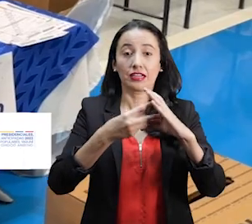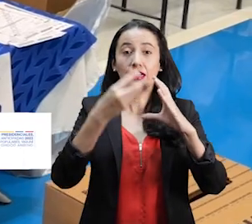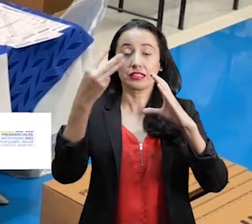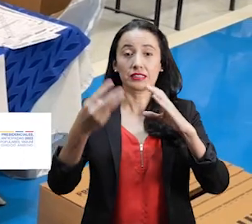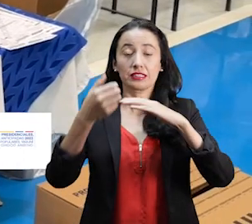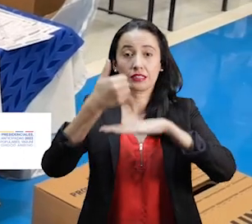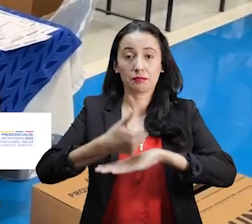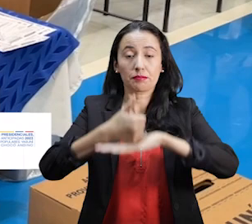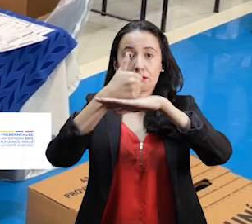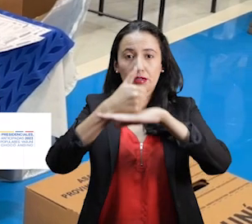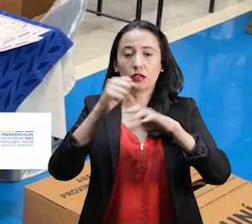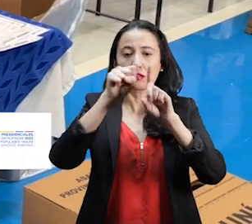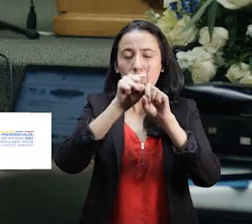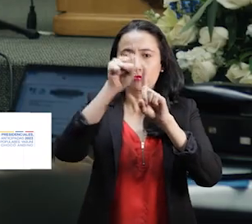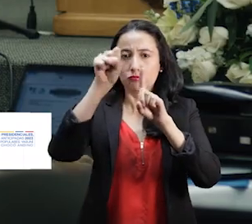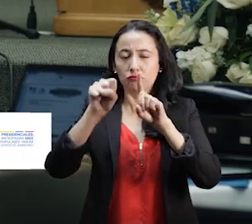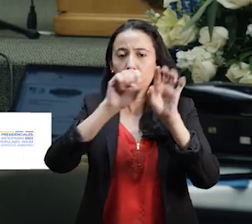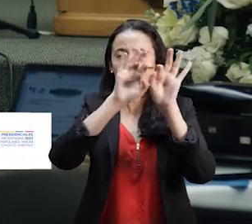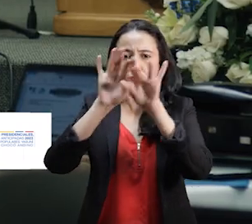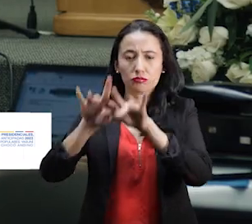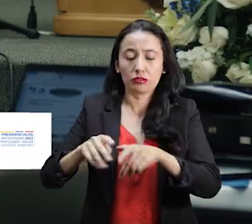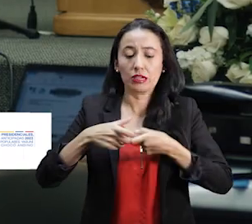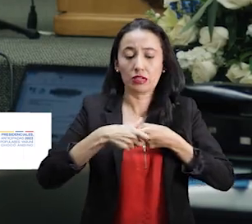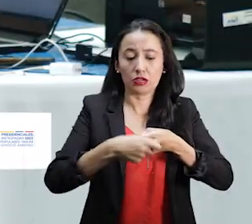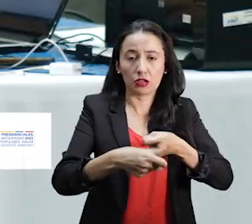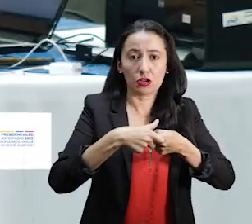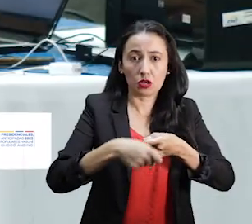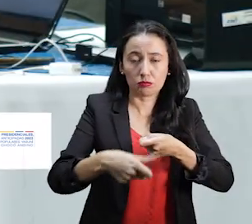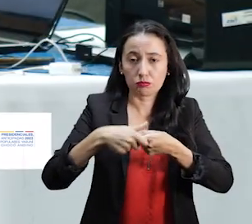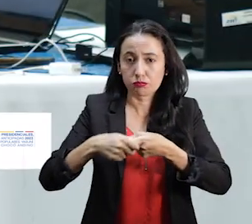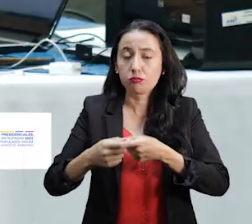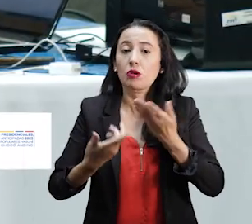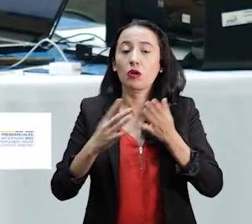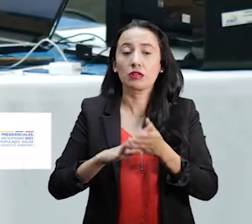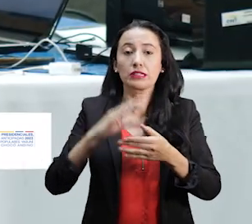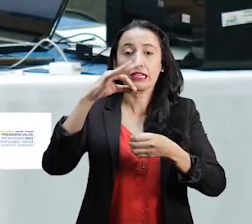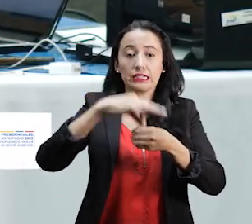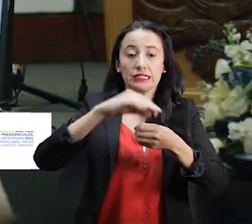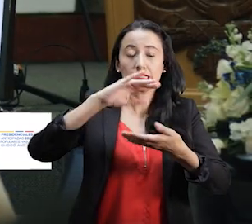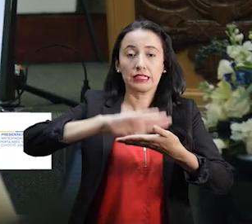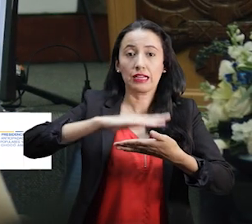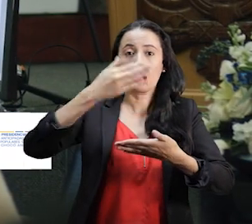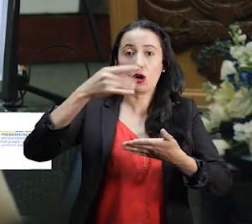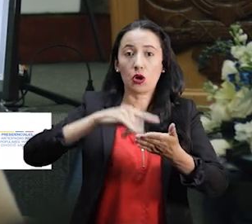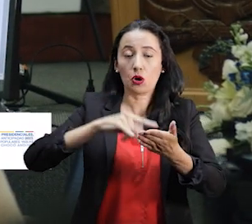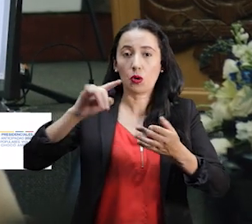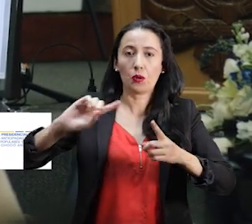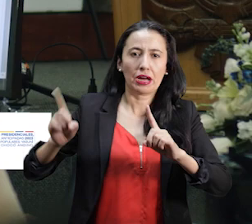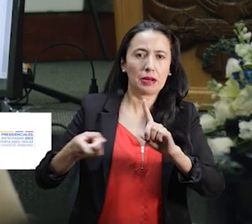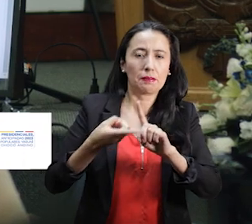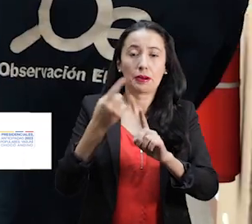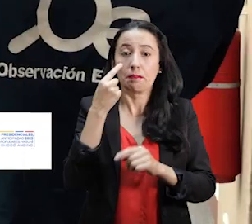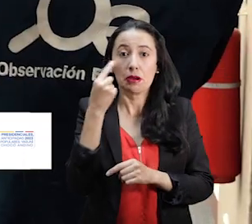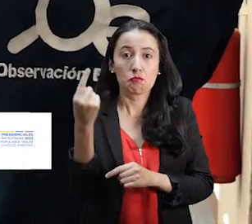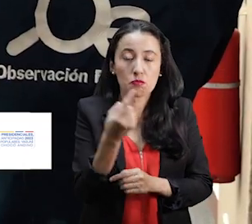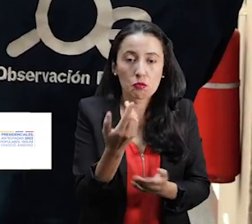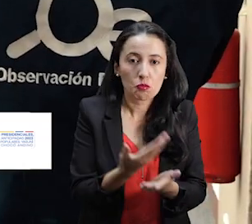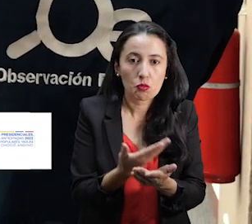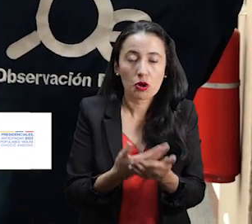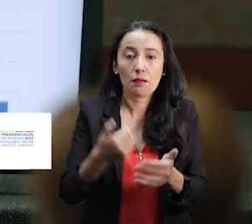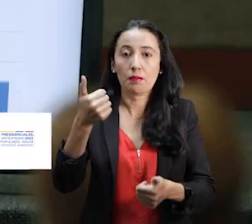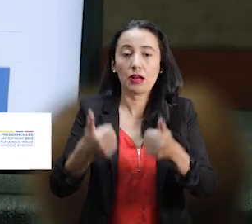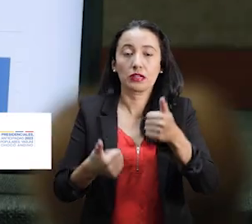CNE puso a prueba el sistema informático de escrutinio y conteo del voto telemático en el exterior en el primer simulacro nacional de